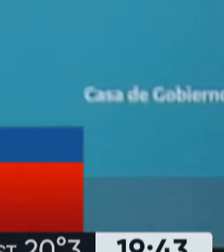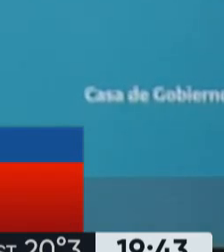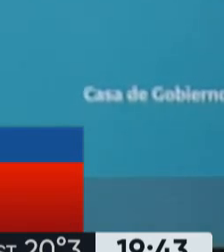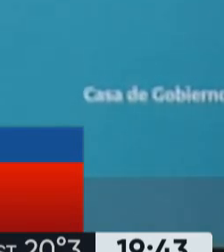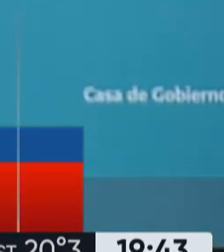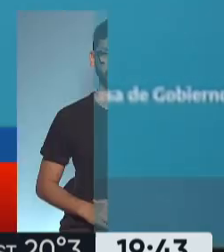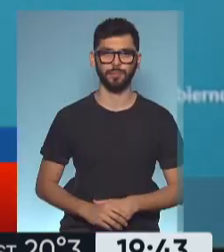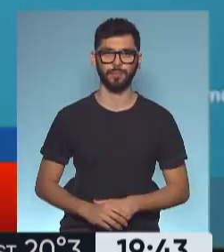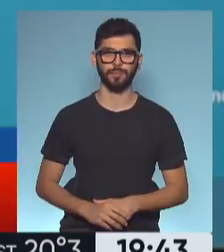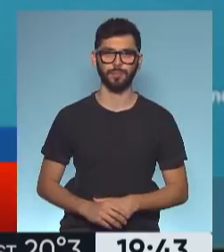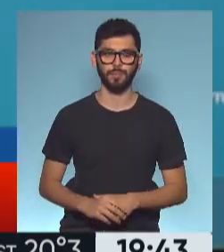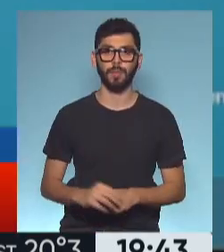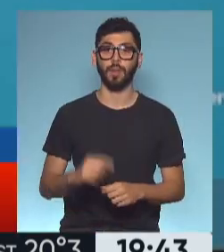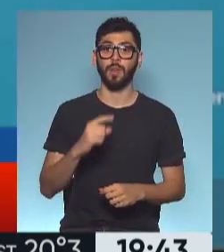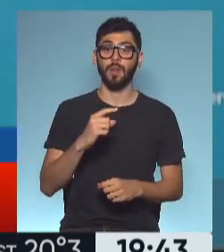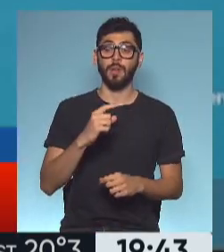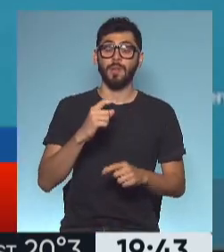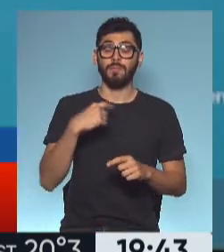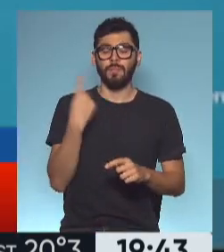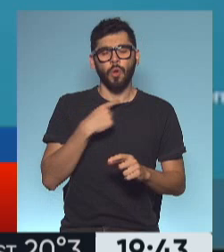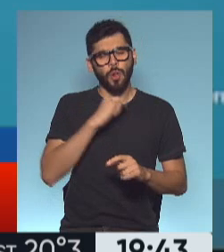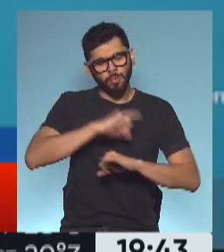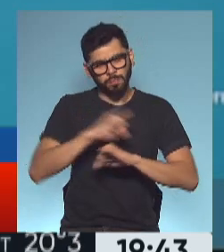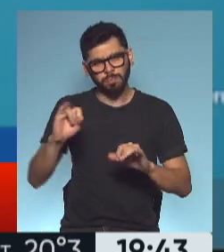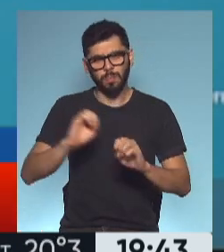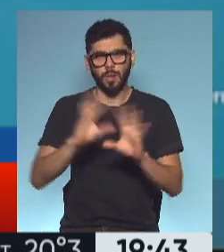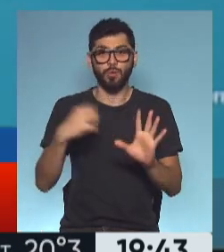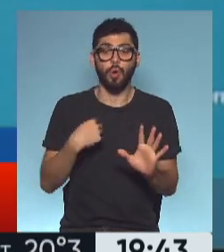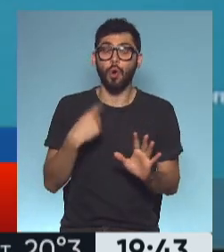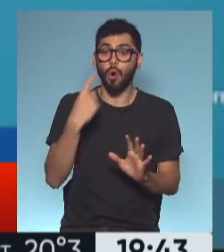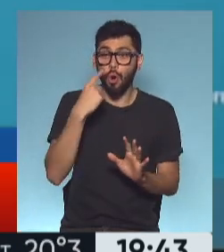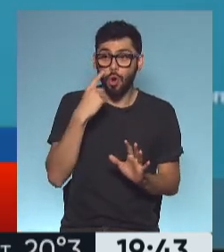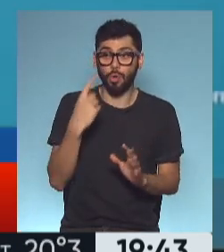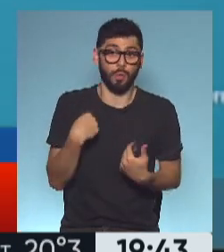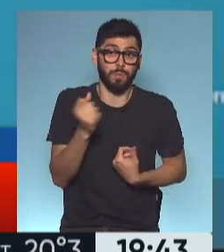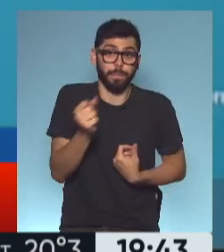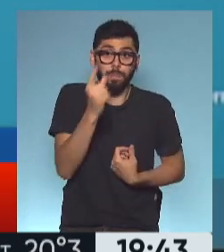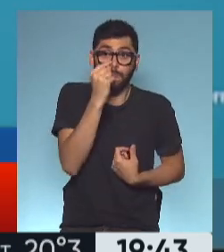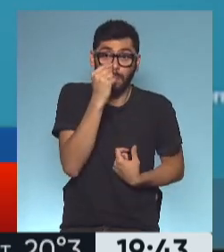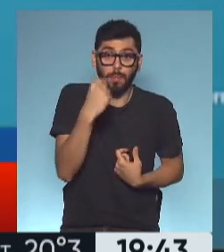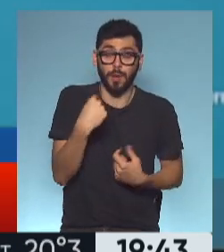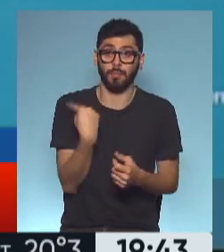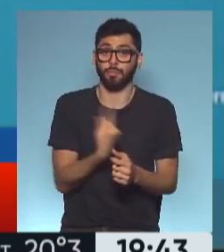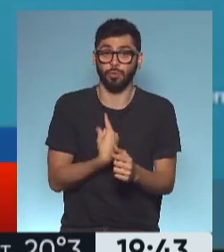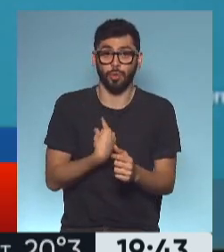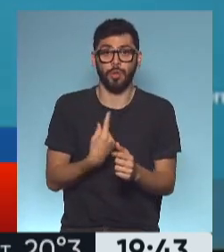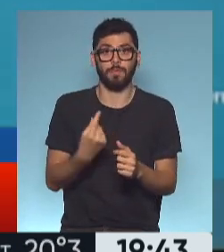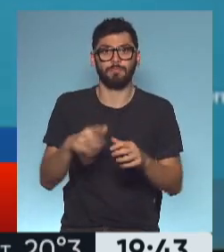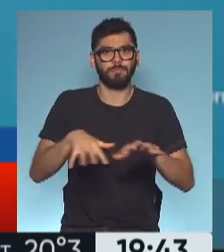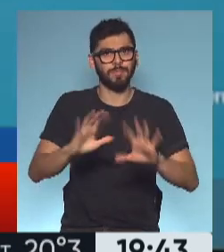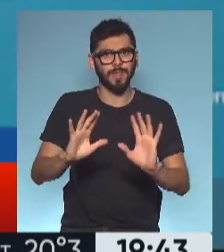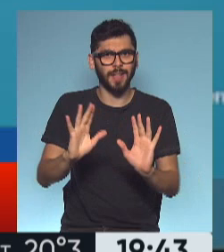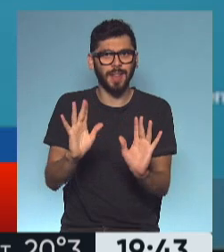restricción. Yo quiero repetir que conocemos, yo lo conozco como padre, acompañamos la